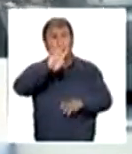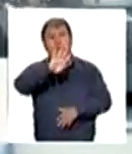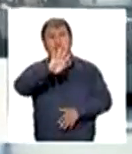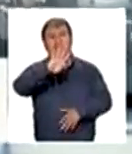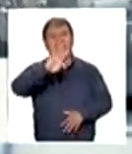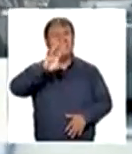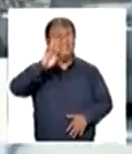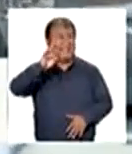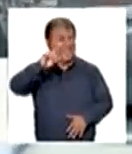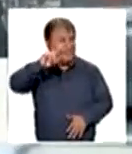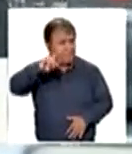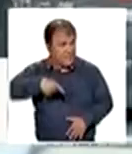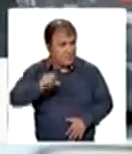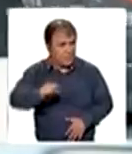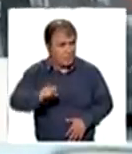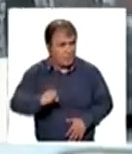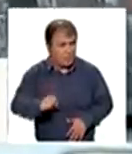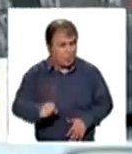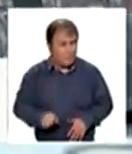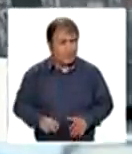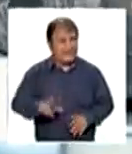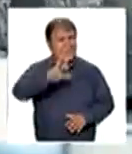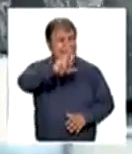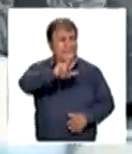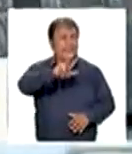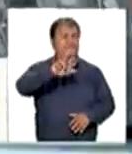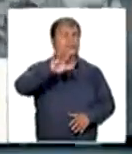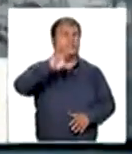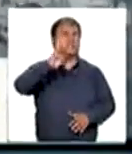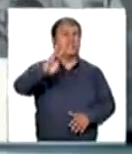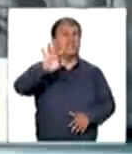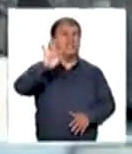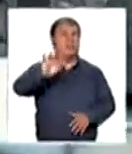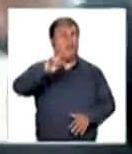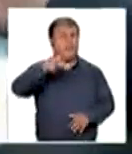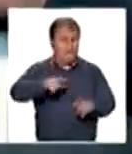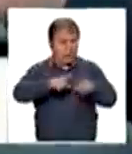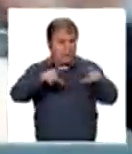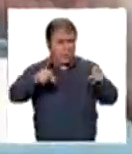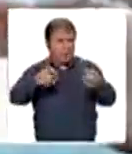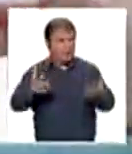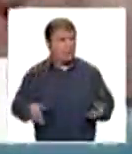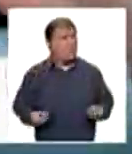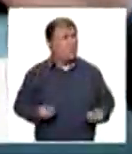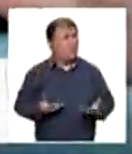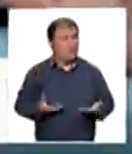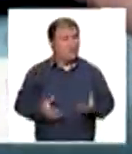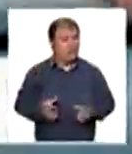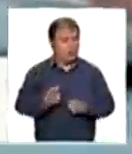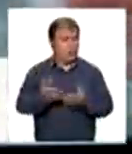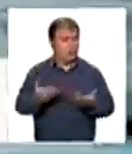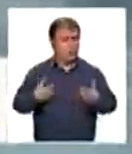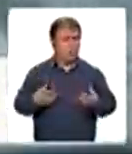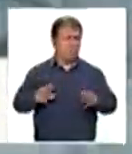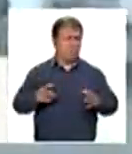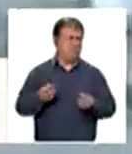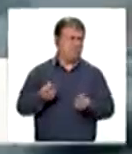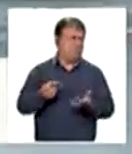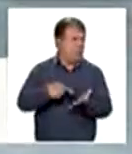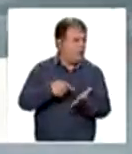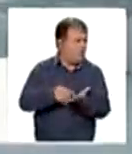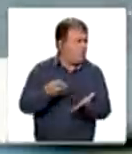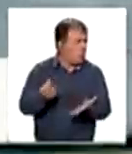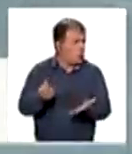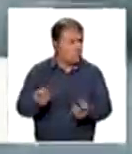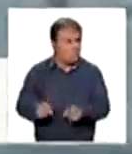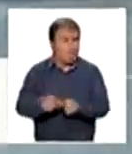2.647.000 soles, 369 papeletas en su haber. No solo son custer piratas con millonarias papeletas que aprovechan